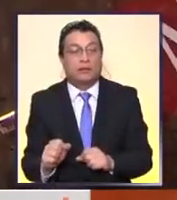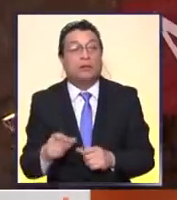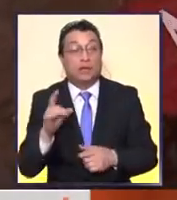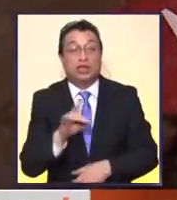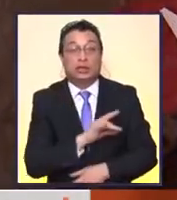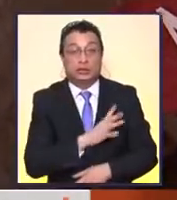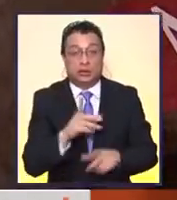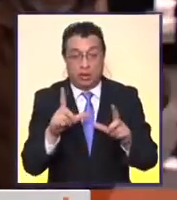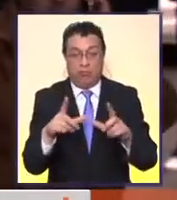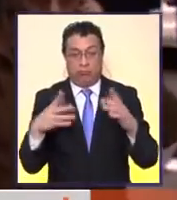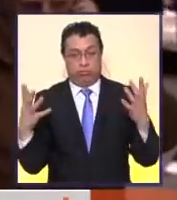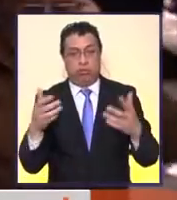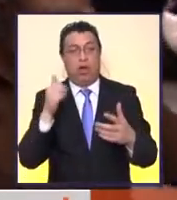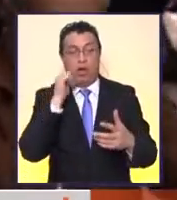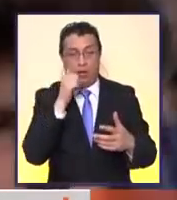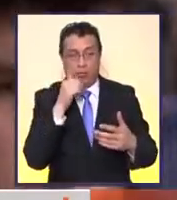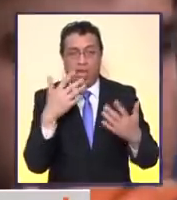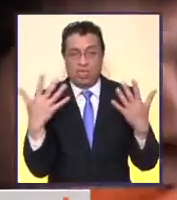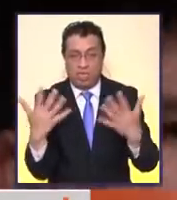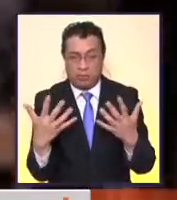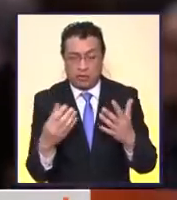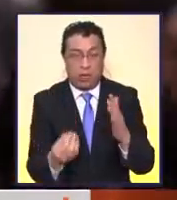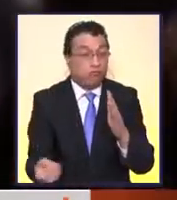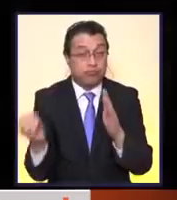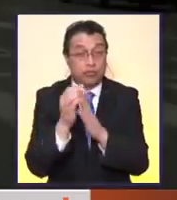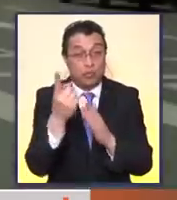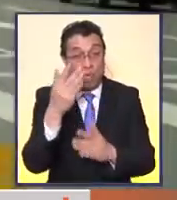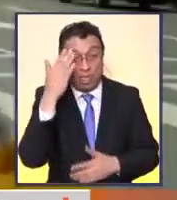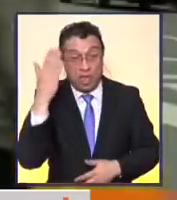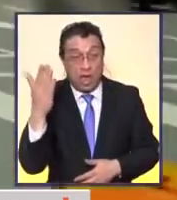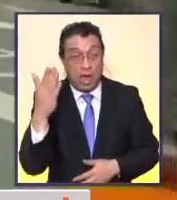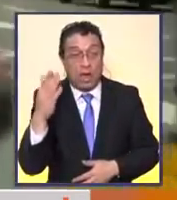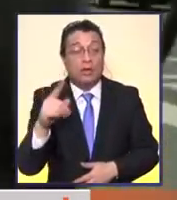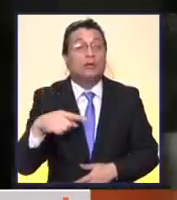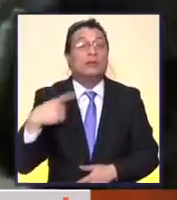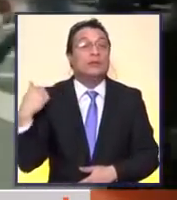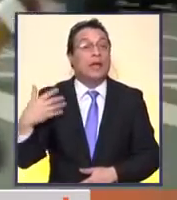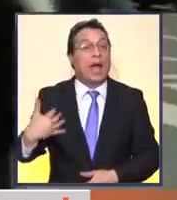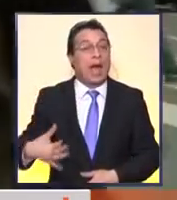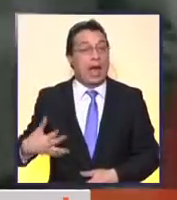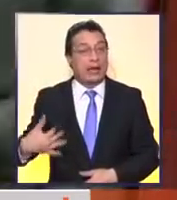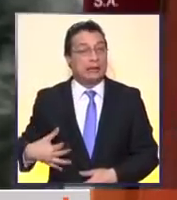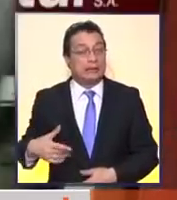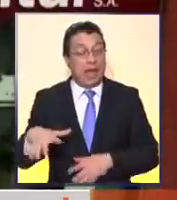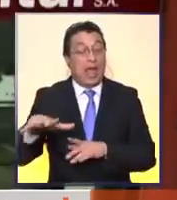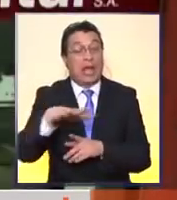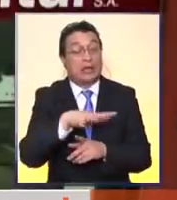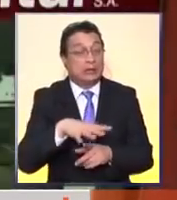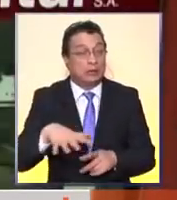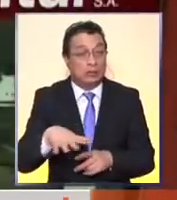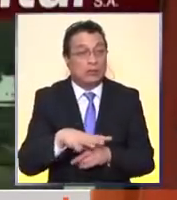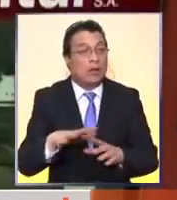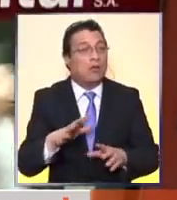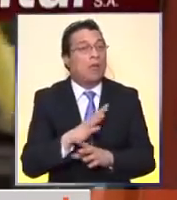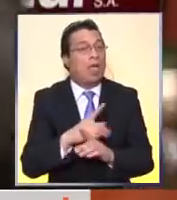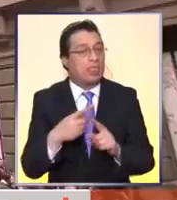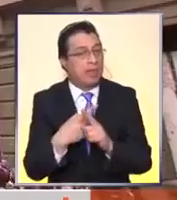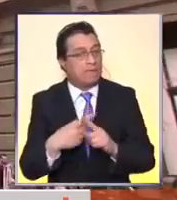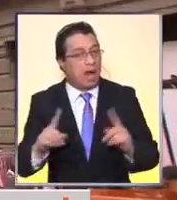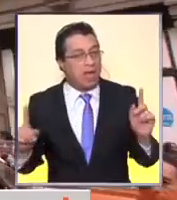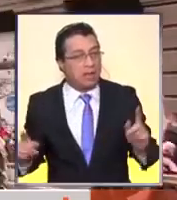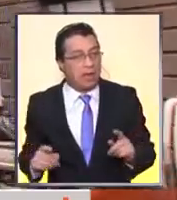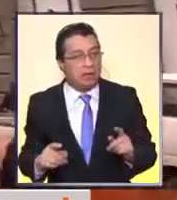atención un alza diaria de 10 pesos en el tipo de cambio al otro lado de la cordillera la situación es bastante más extrema